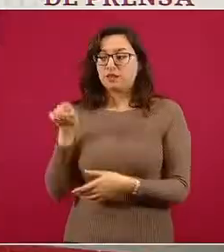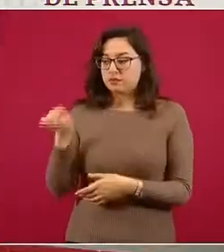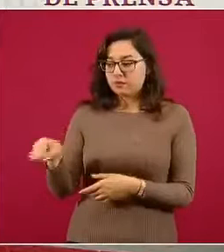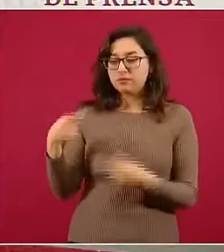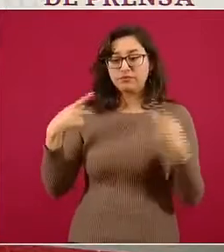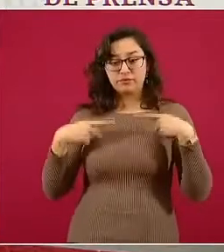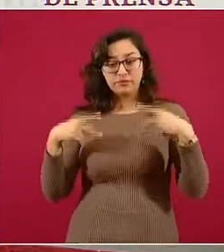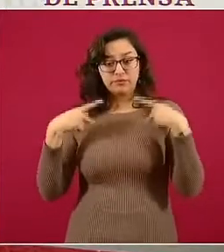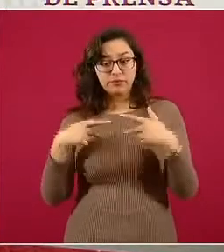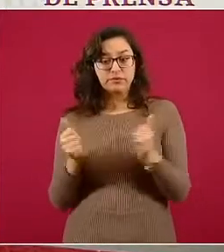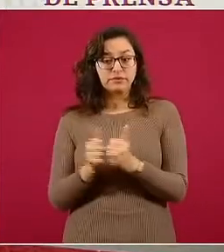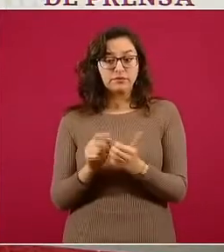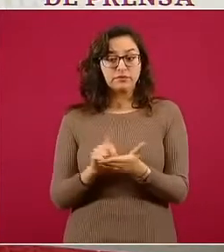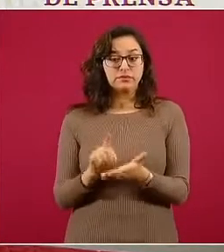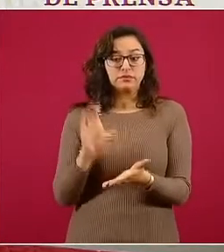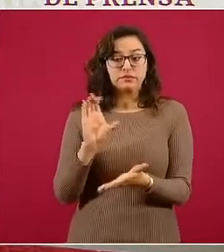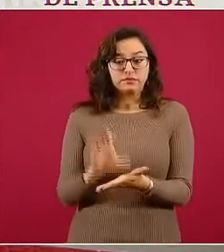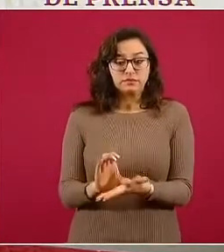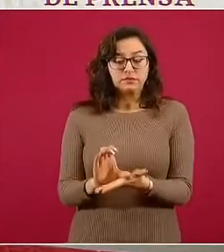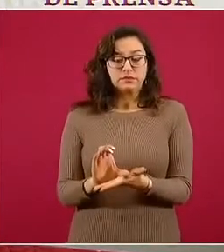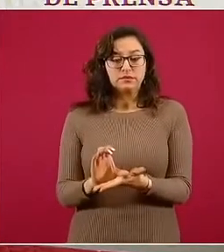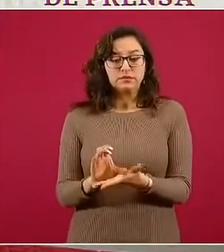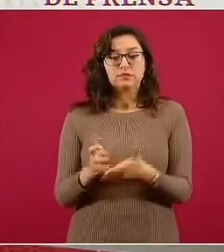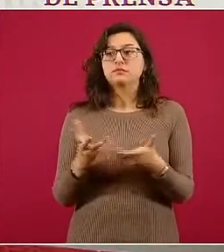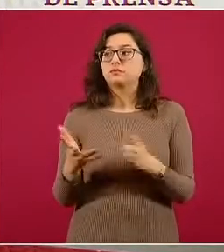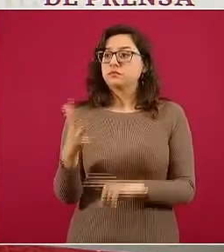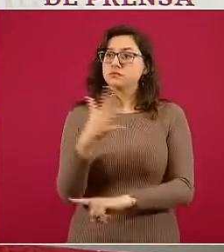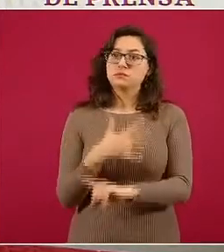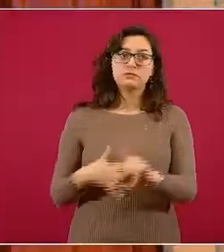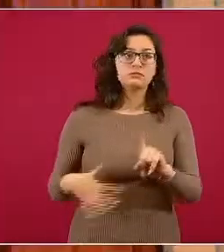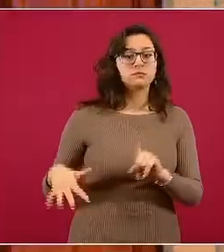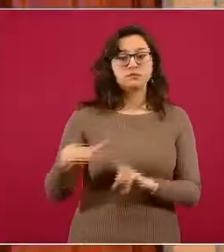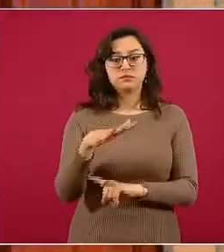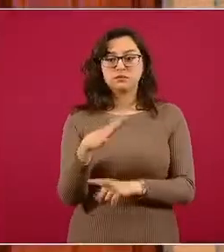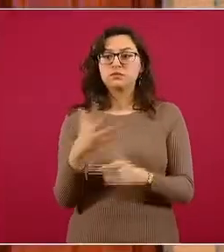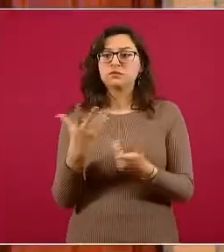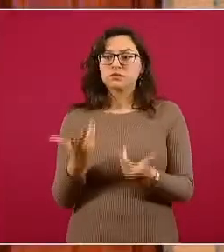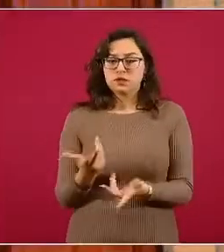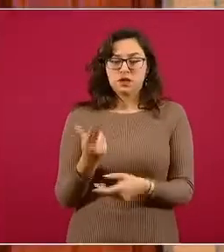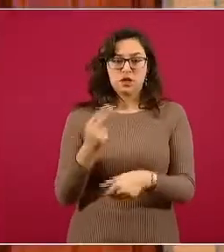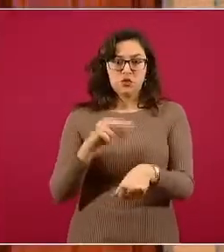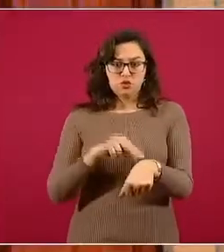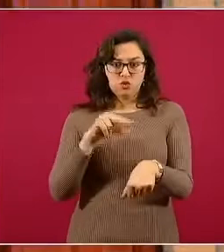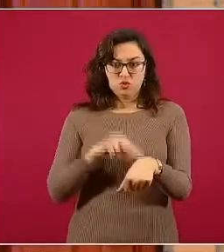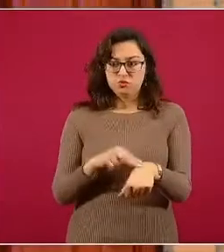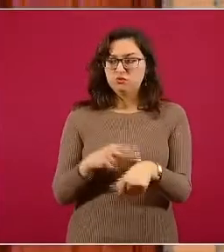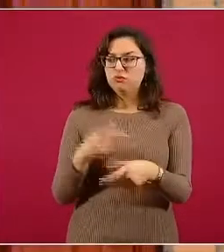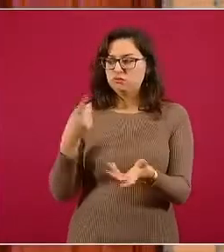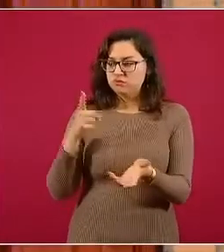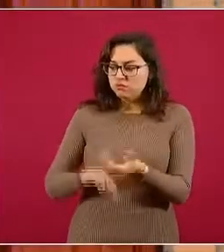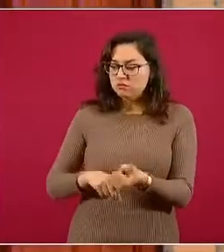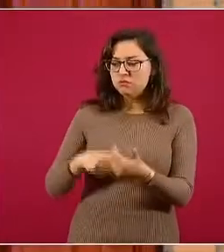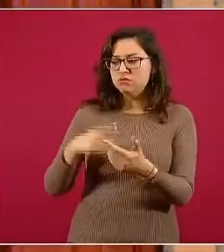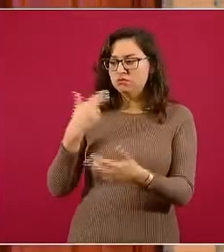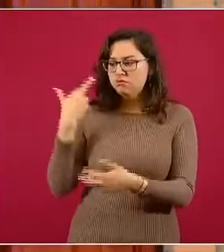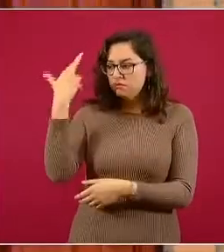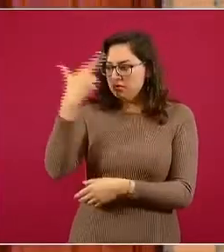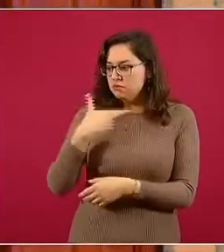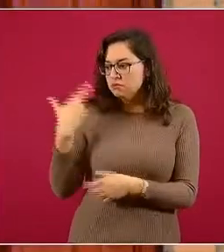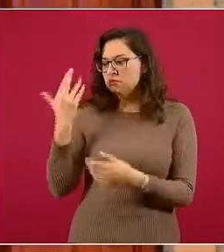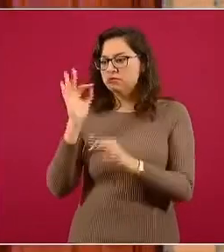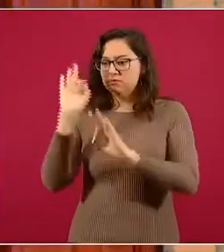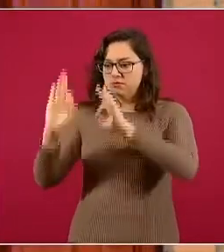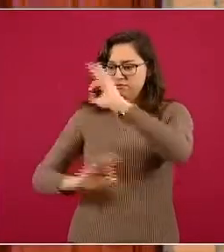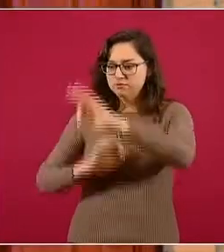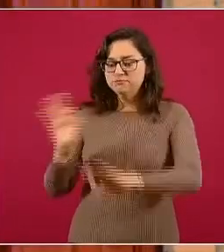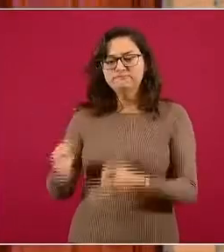ayuda a una persona con discapacidad en el entorno de la atención médica a que ésta pueda ser recibida de la